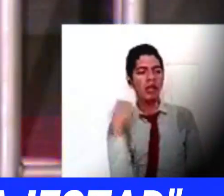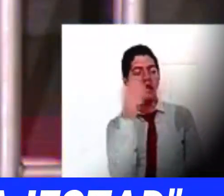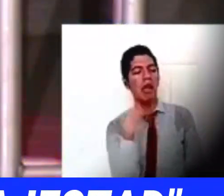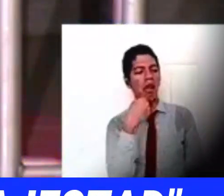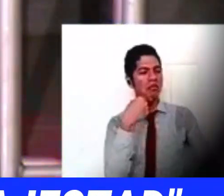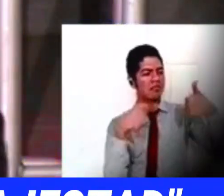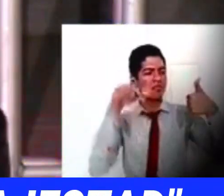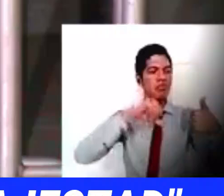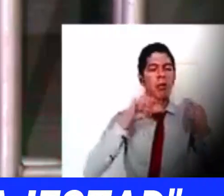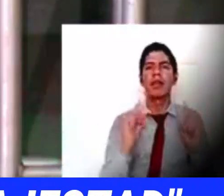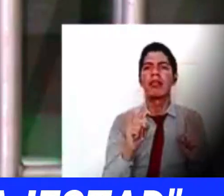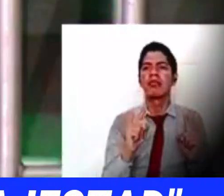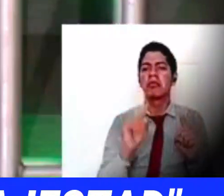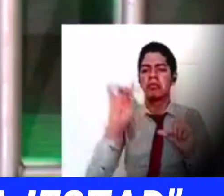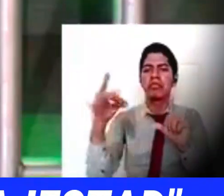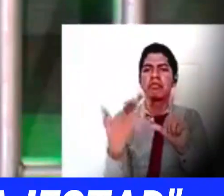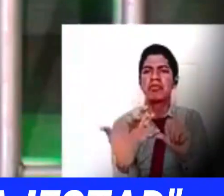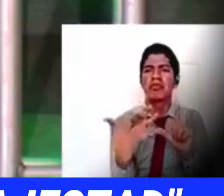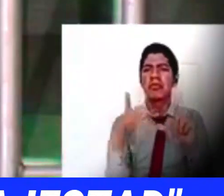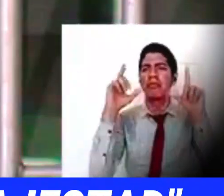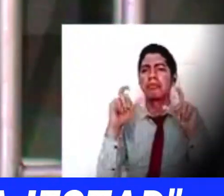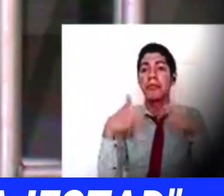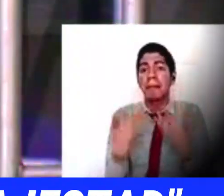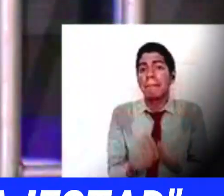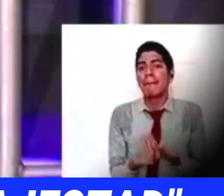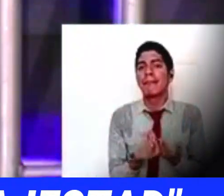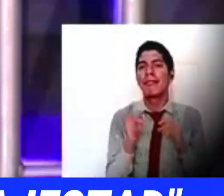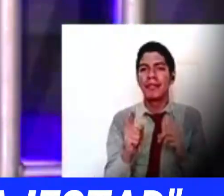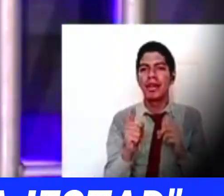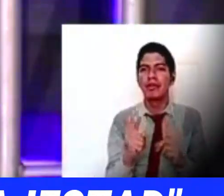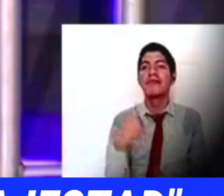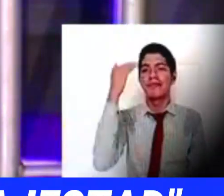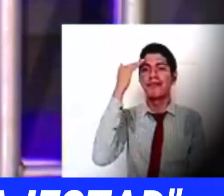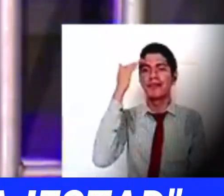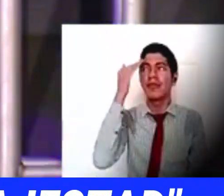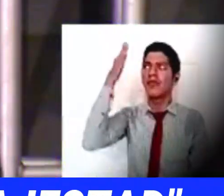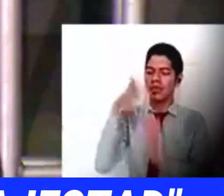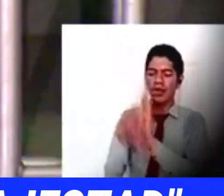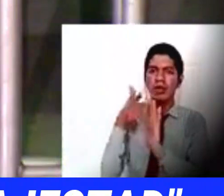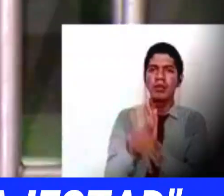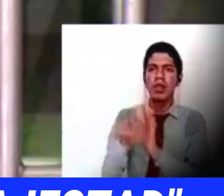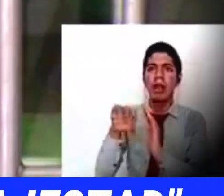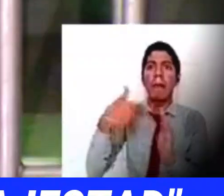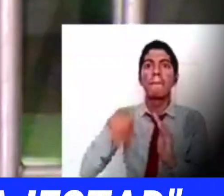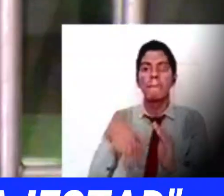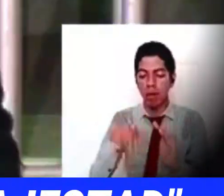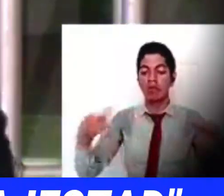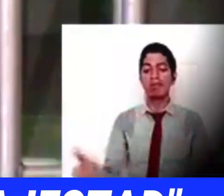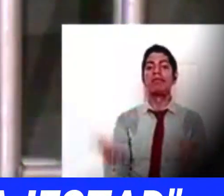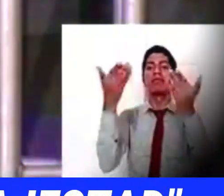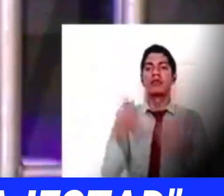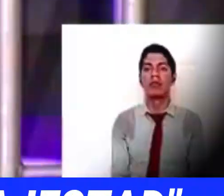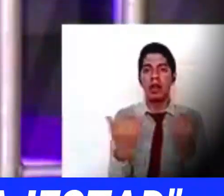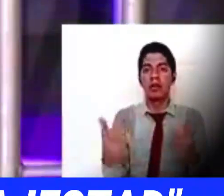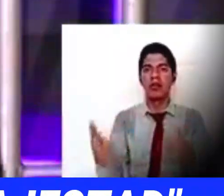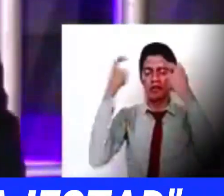Pero estoy seguro que la palabra no vuelve vacía. Hay corona esta tarde, hay corona. Levanta las manos, levántalas. Oh, yo no sé si hay